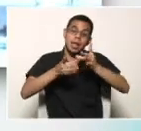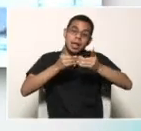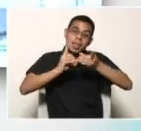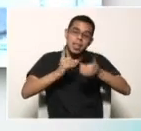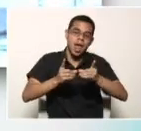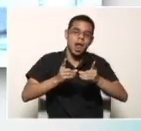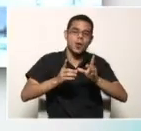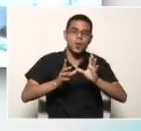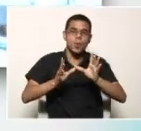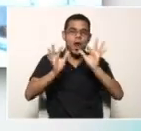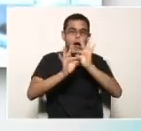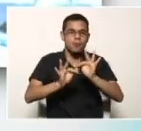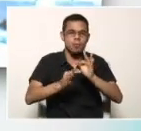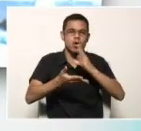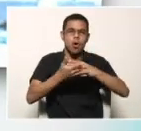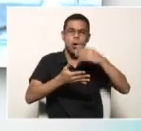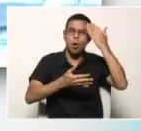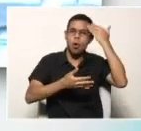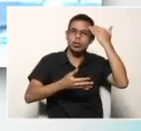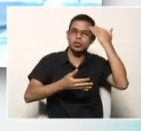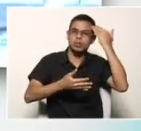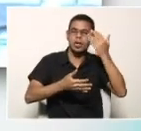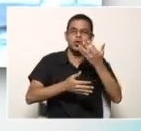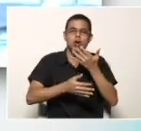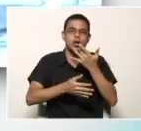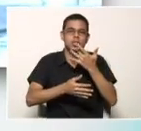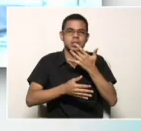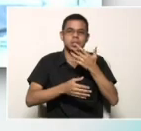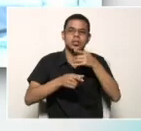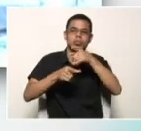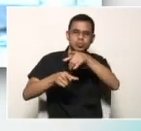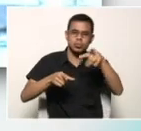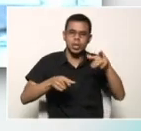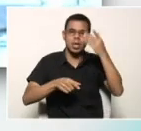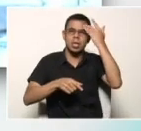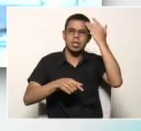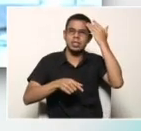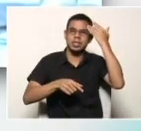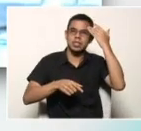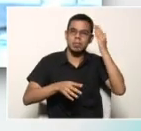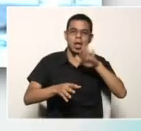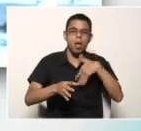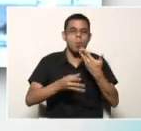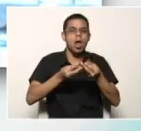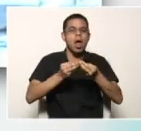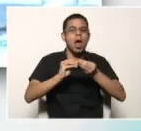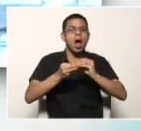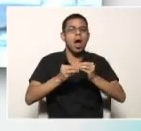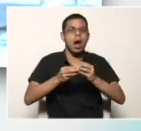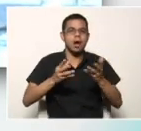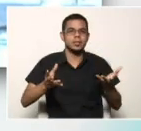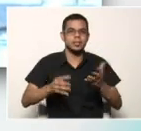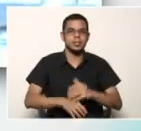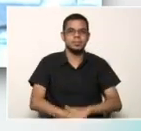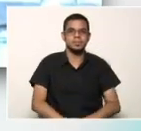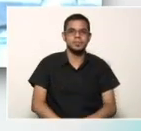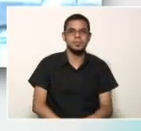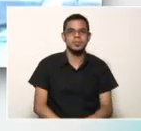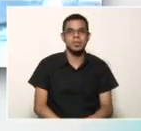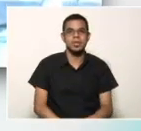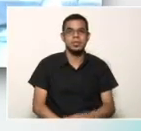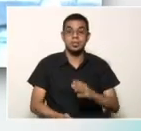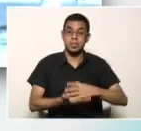un conocimiento muy sencillo de electricidad, es importante que los tengamos a la mano y que los tengamos de forma útil. Y sobre todo que aprendamos